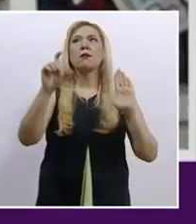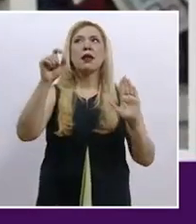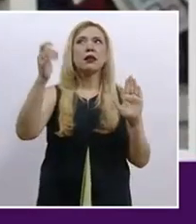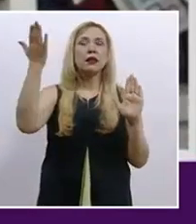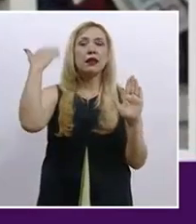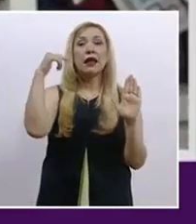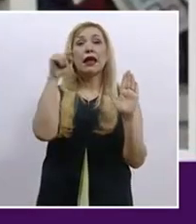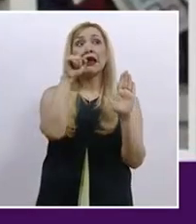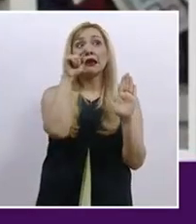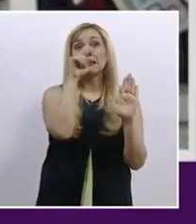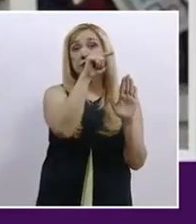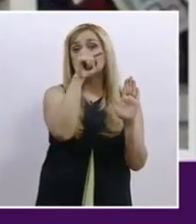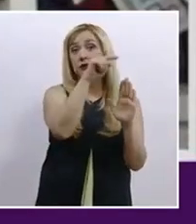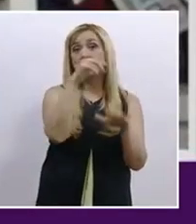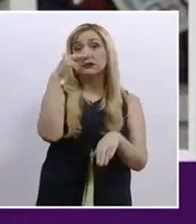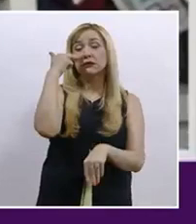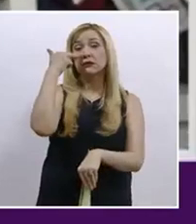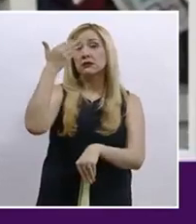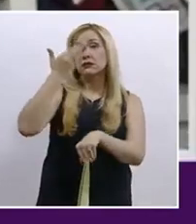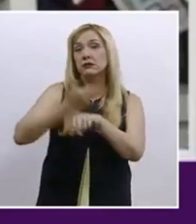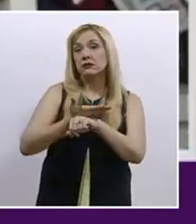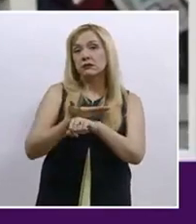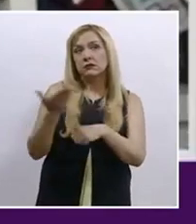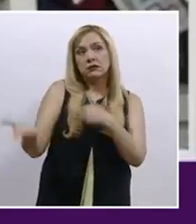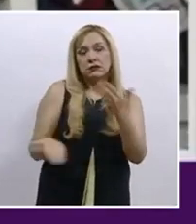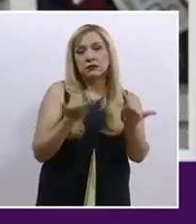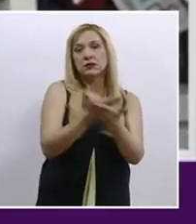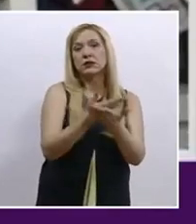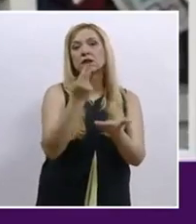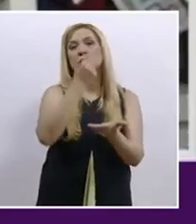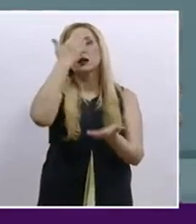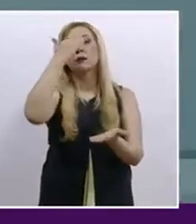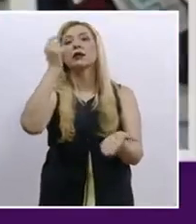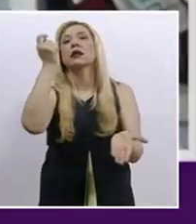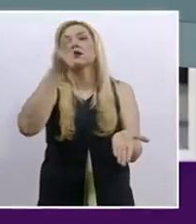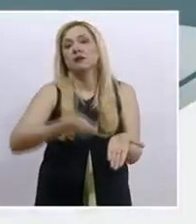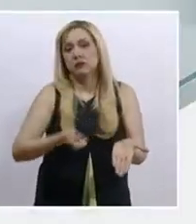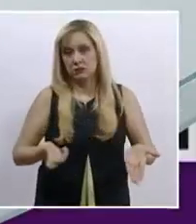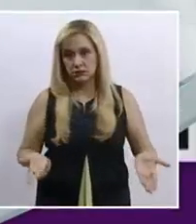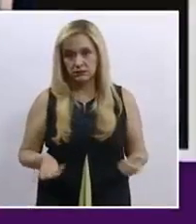las facultades materia de la solicitud de información.